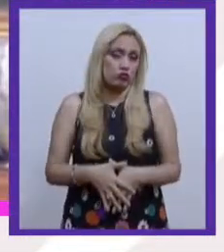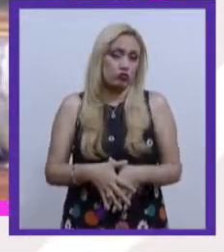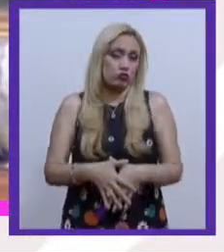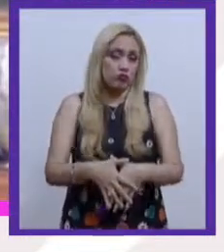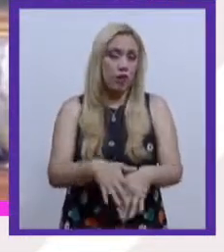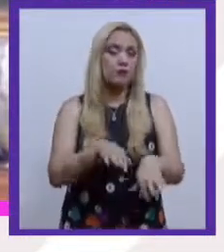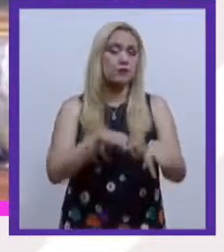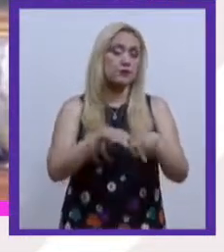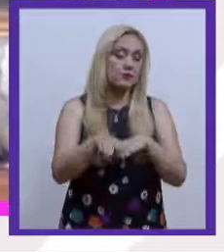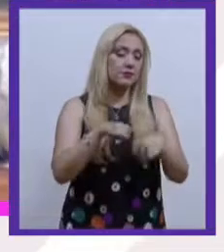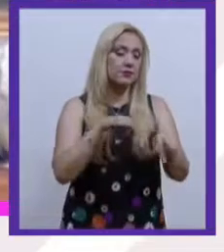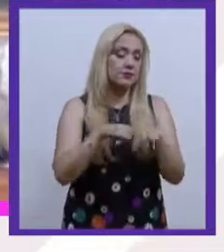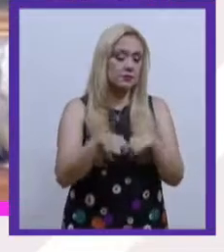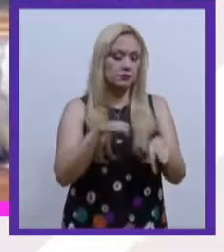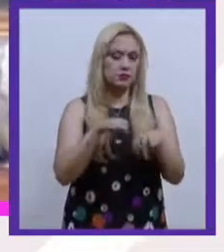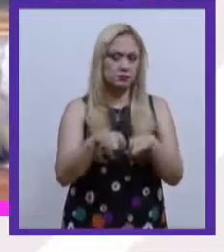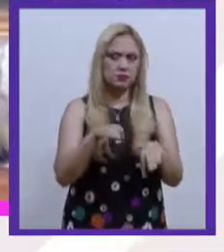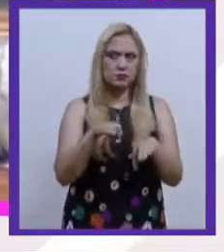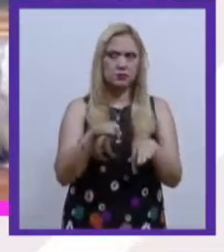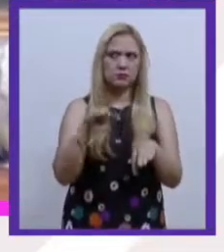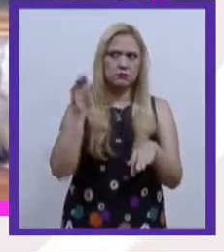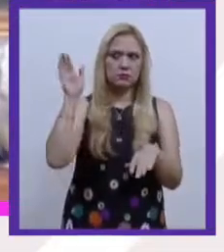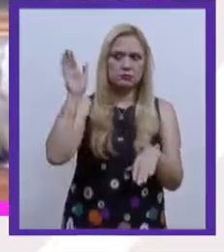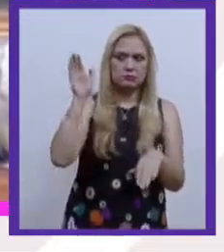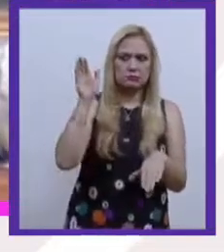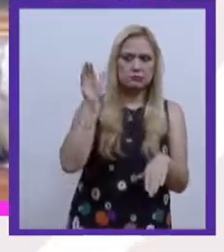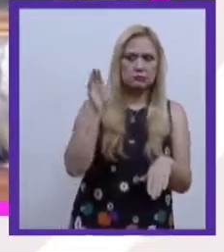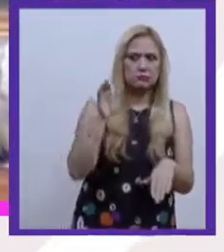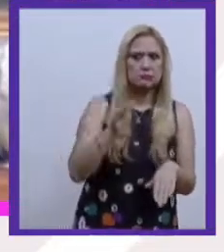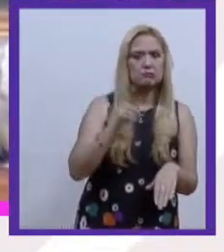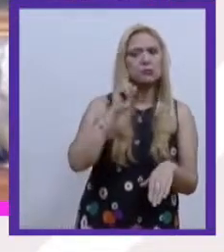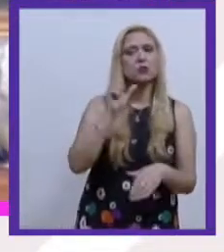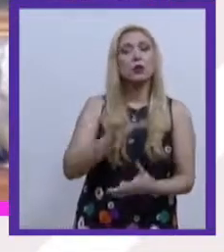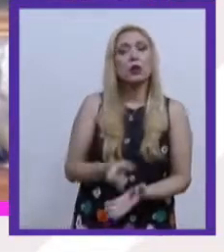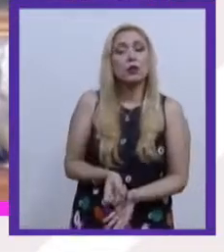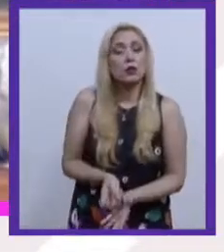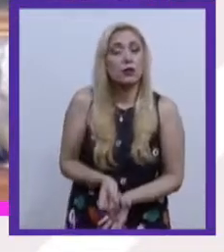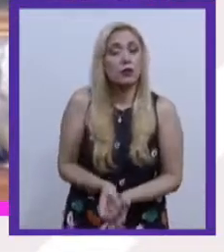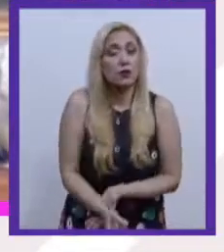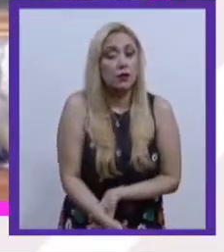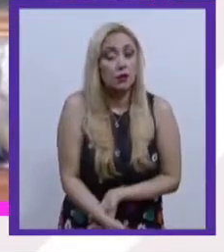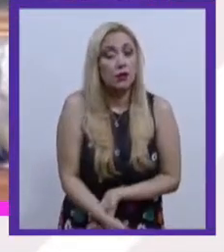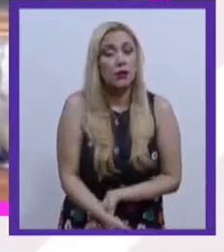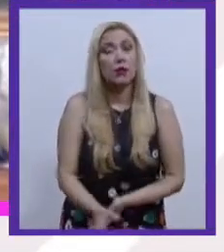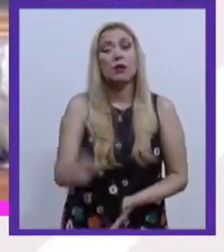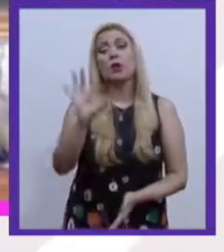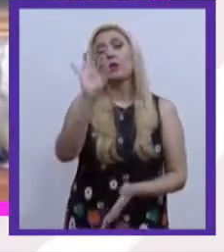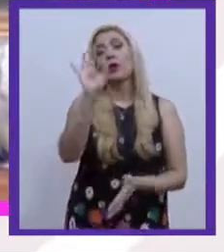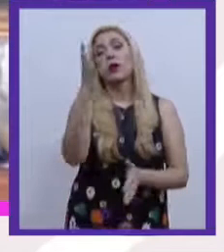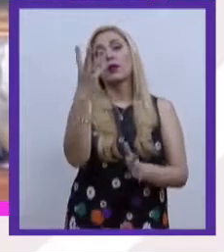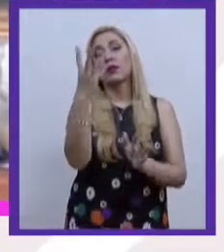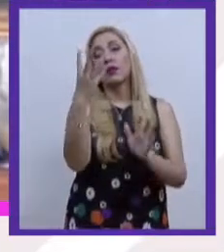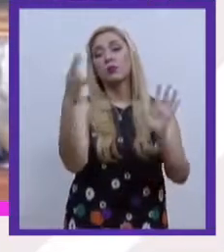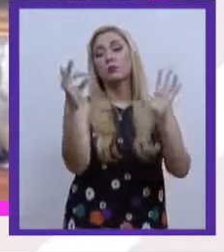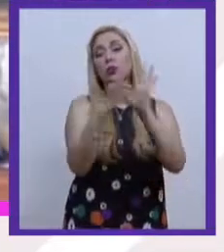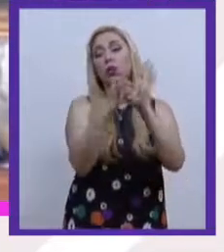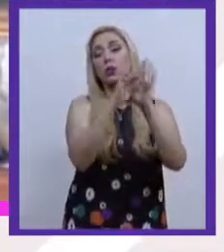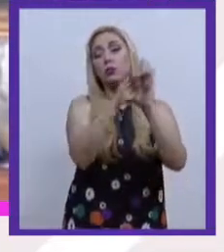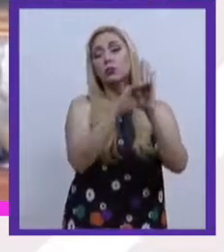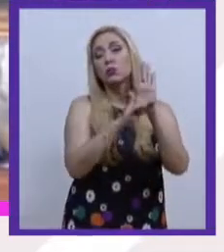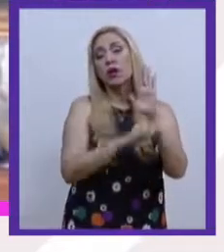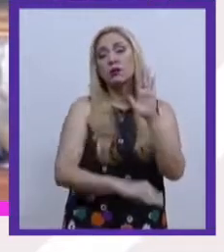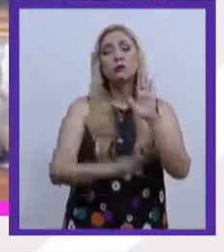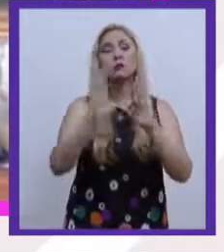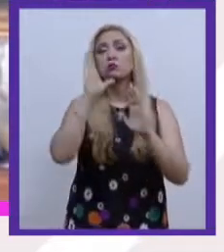las mujeres comienza a caer a un año del parto y las mujeres están 43 puntos porcentuales con menores posibilidades